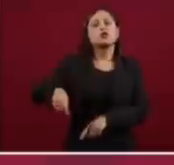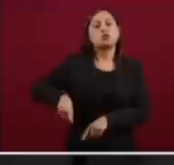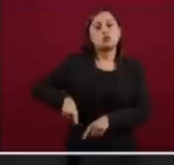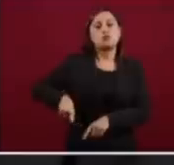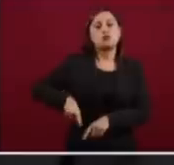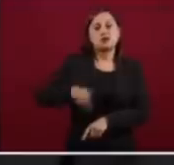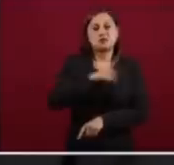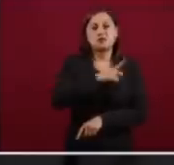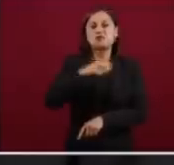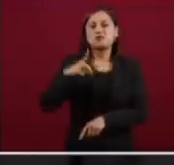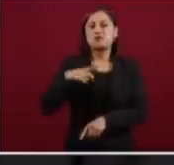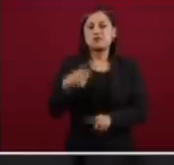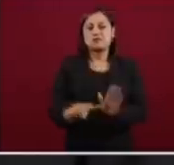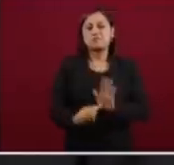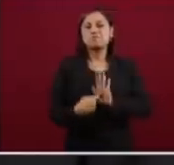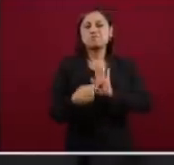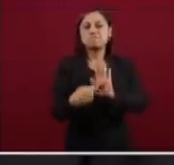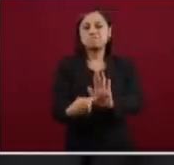dar el ejemplo